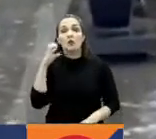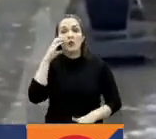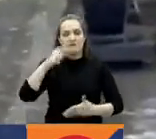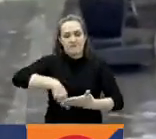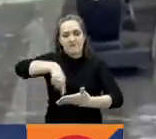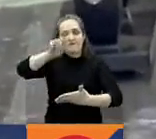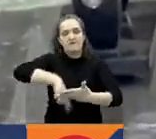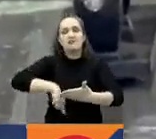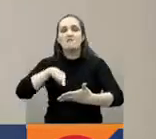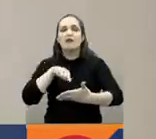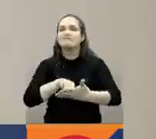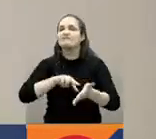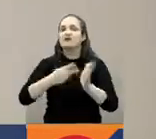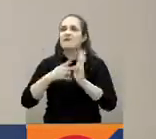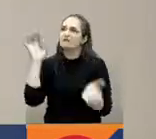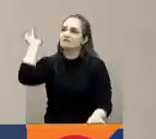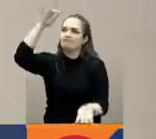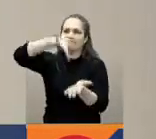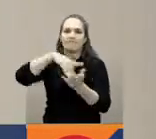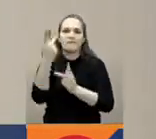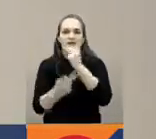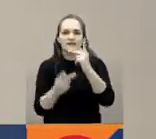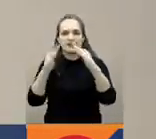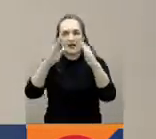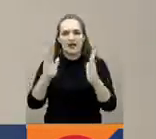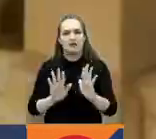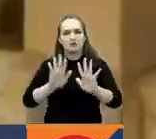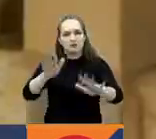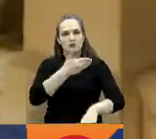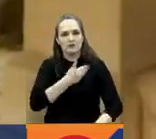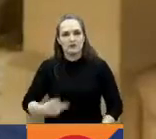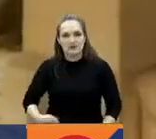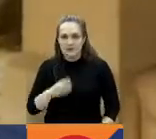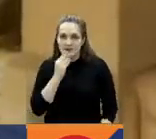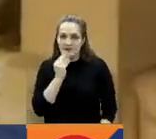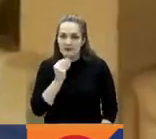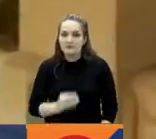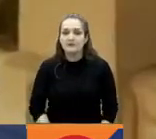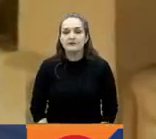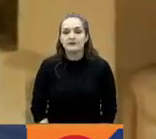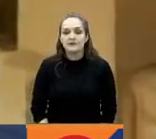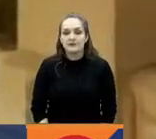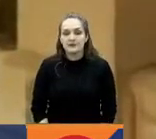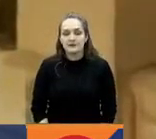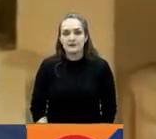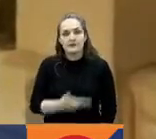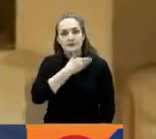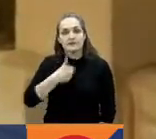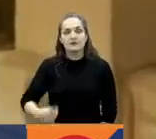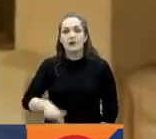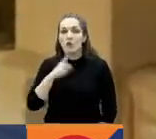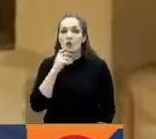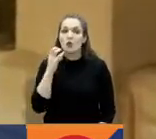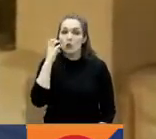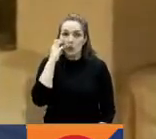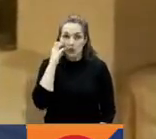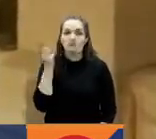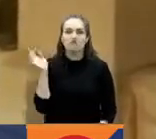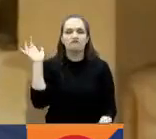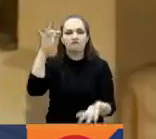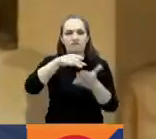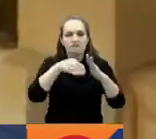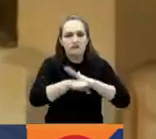de huéspedes de la residencia Beit Hanasi en Jerusalén. El presidente Iván Duque también recorrió el Museo